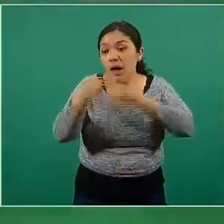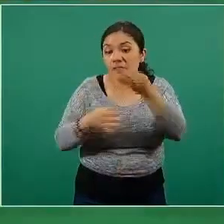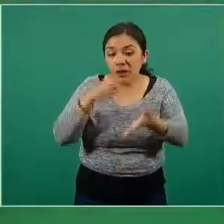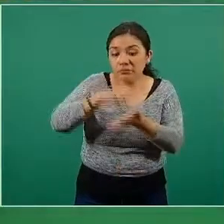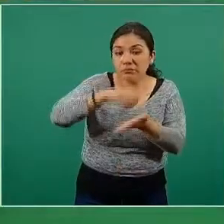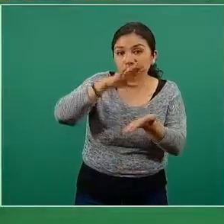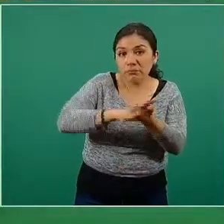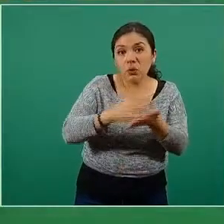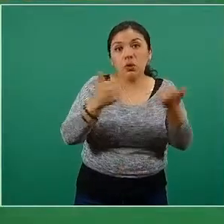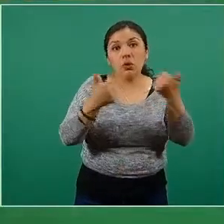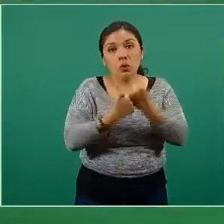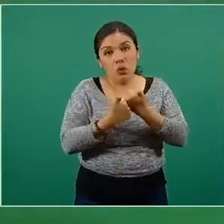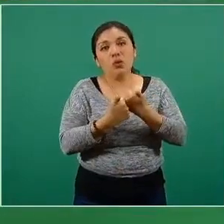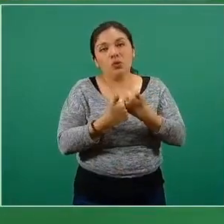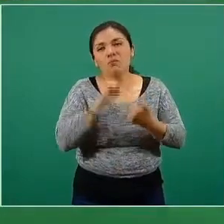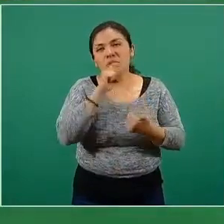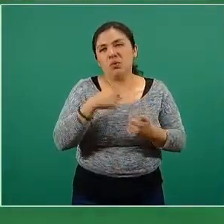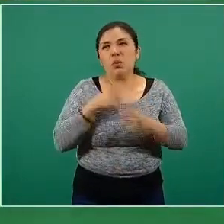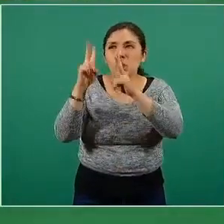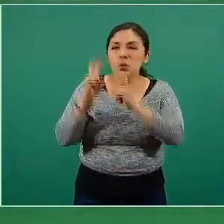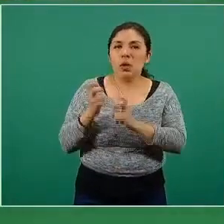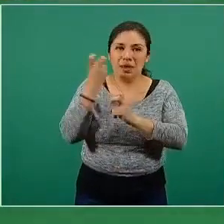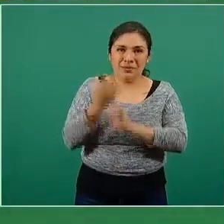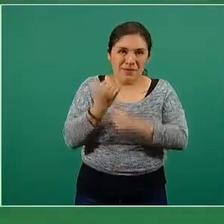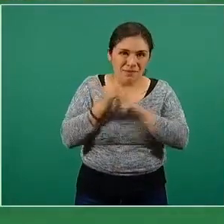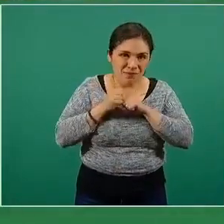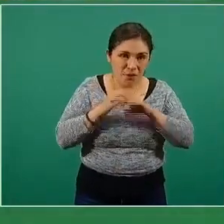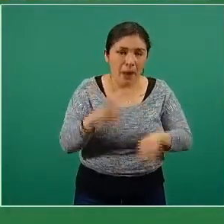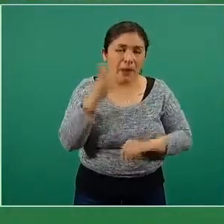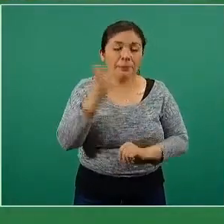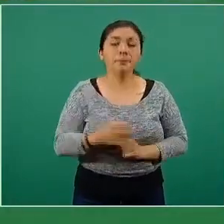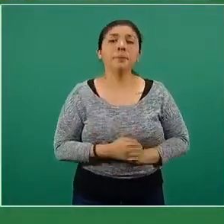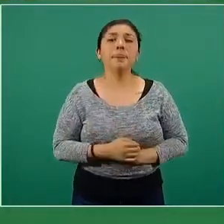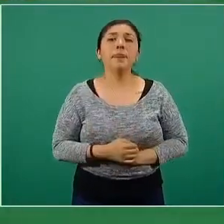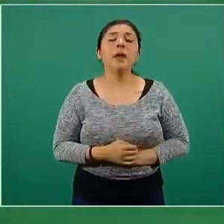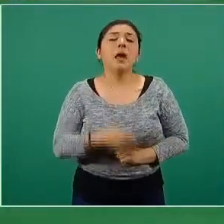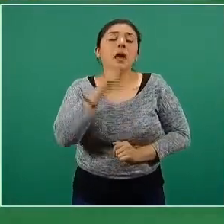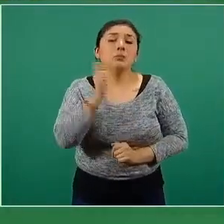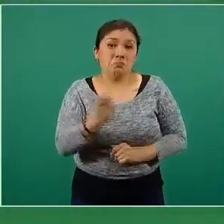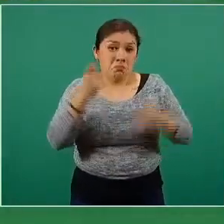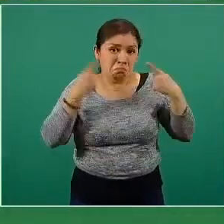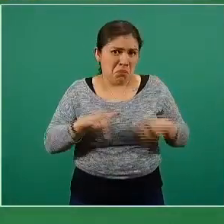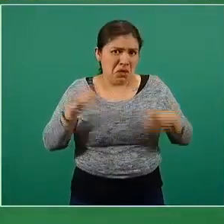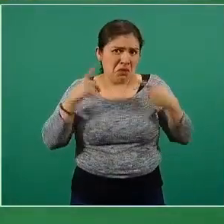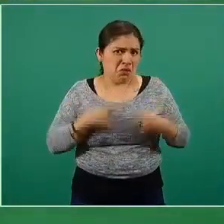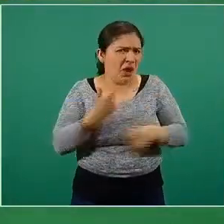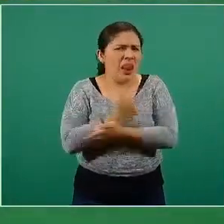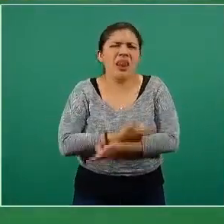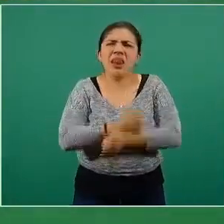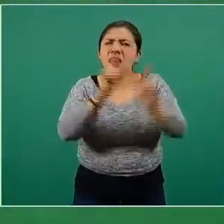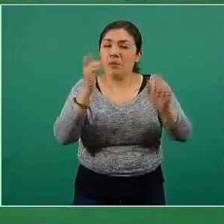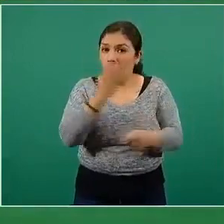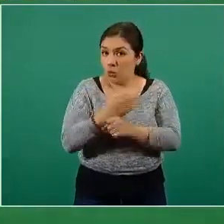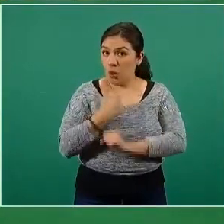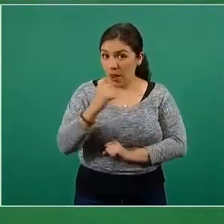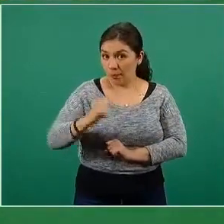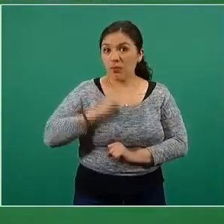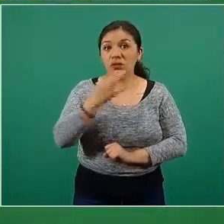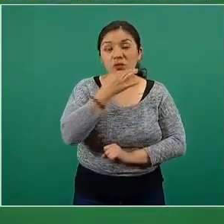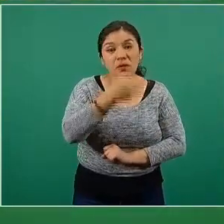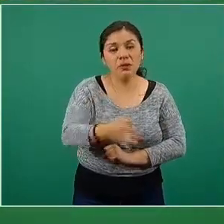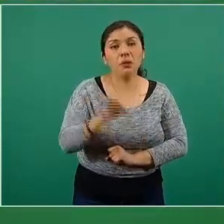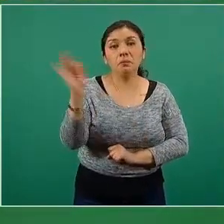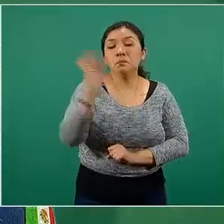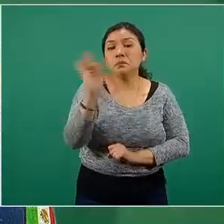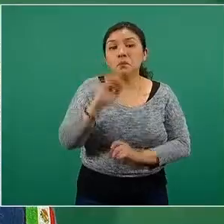notificación, que es a través de donde captamos los datos, es cualquier persona, y aprovecho el espacio, cualquier persona que